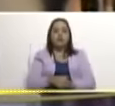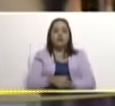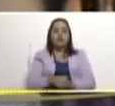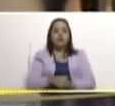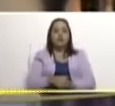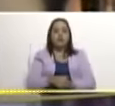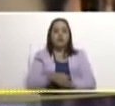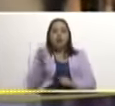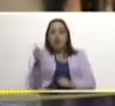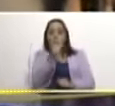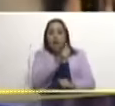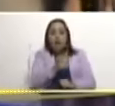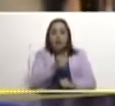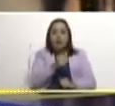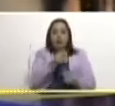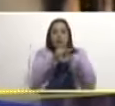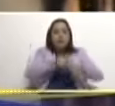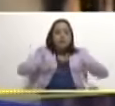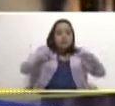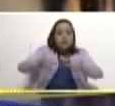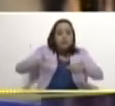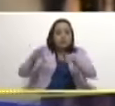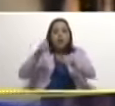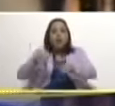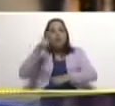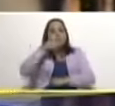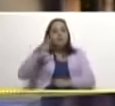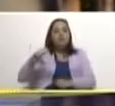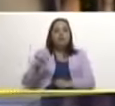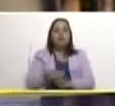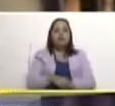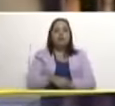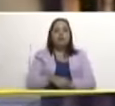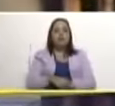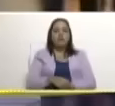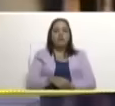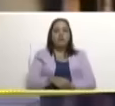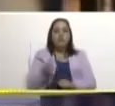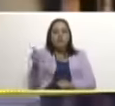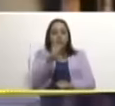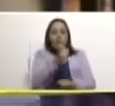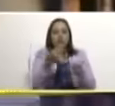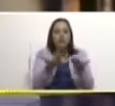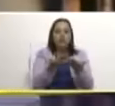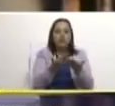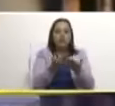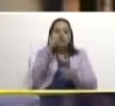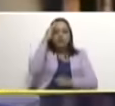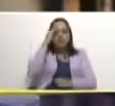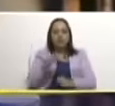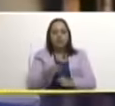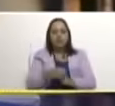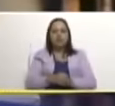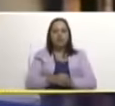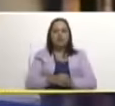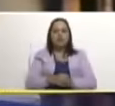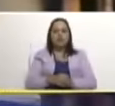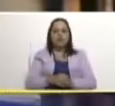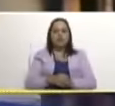en cada territorio donde esté nuestro pueblo, en cada academia militar.